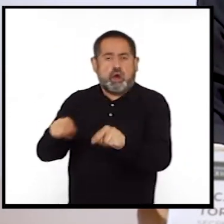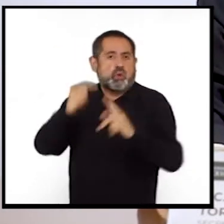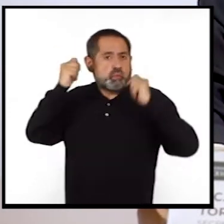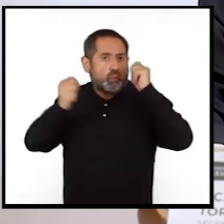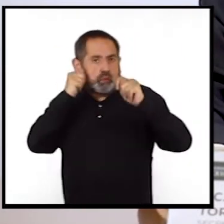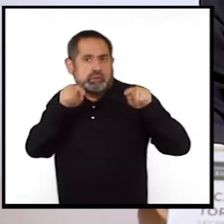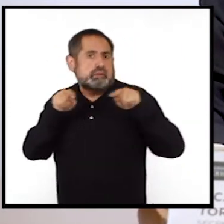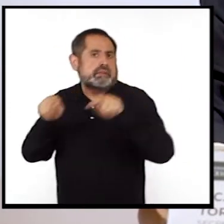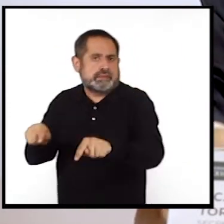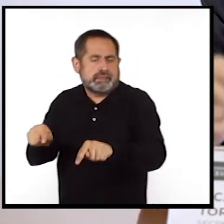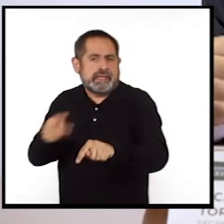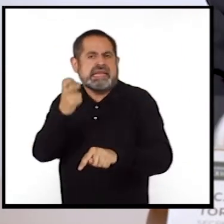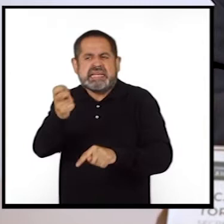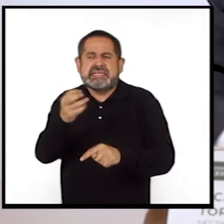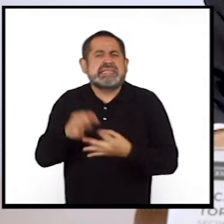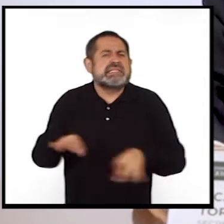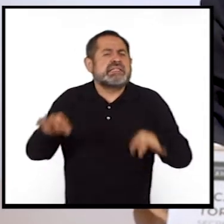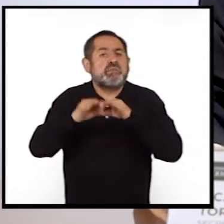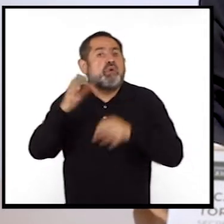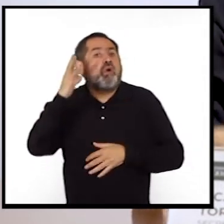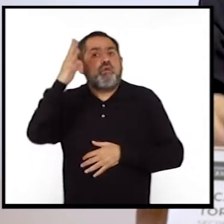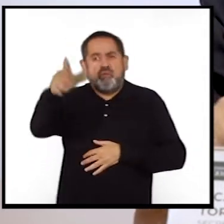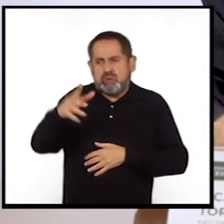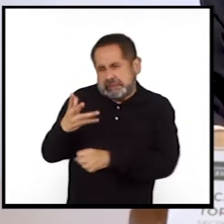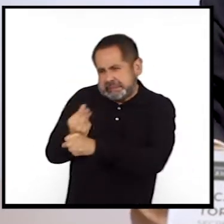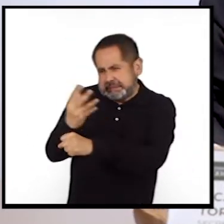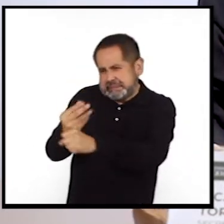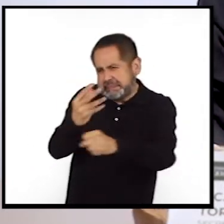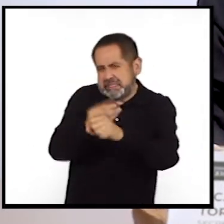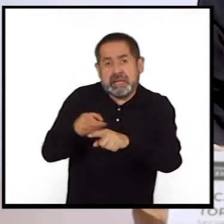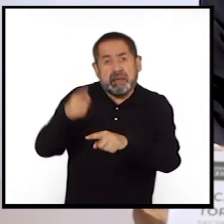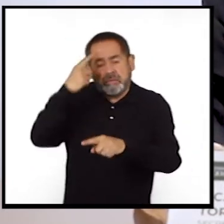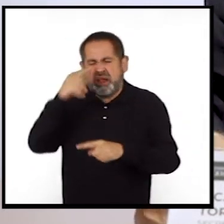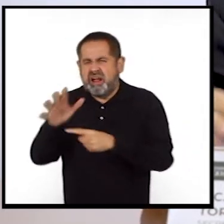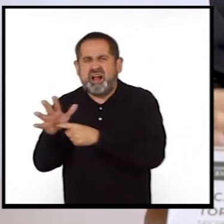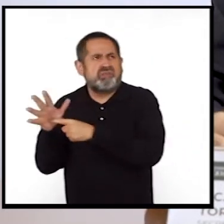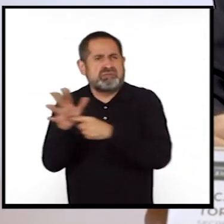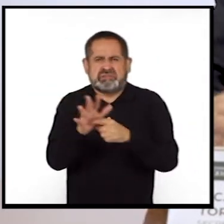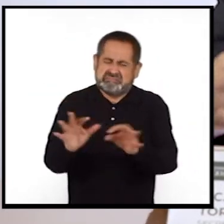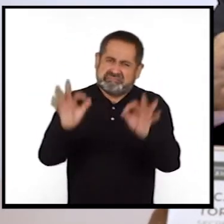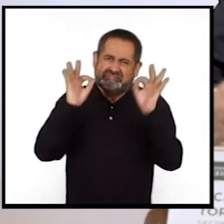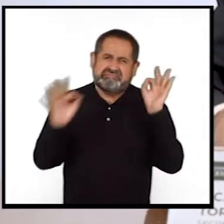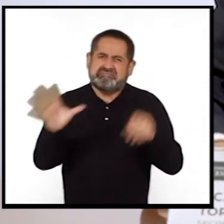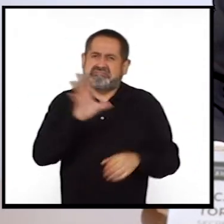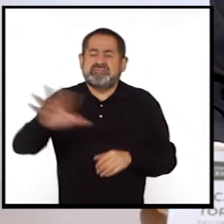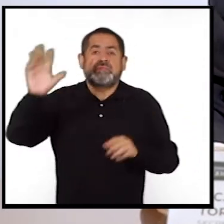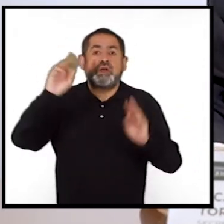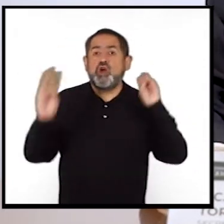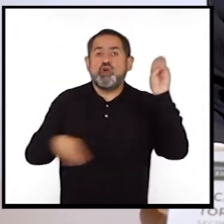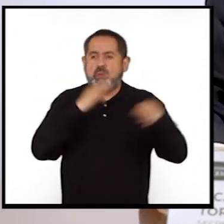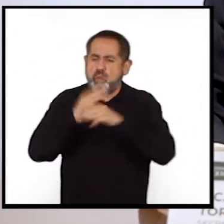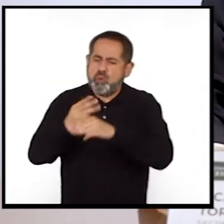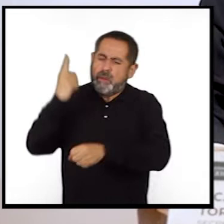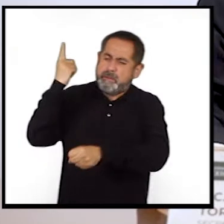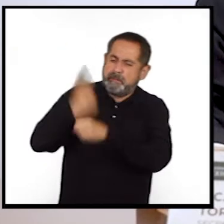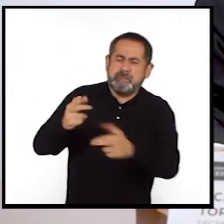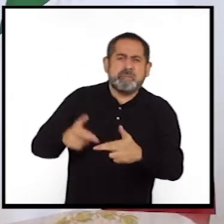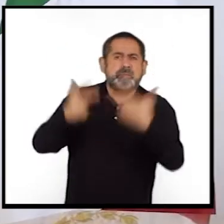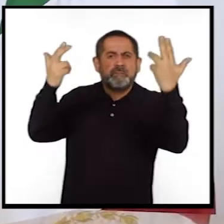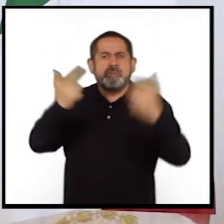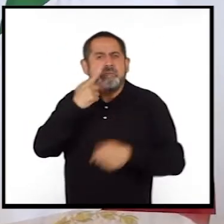del turismo y apostamos por convertirlos en destinos ejemplares en el